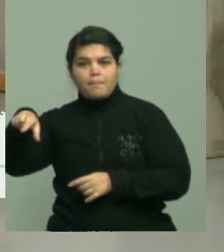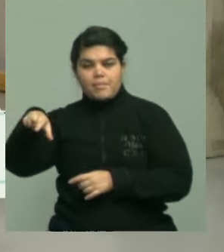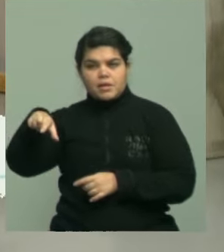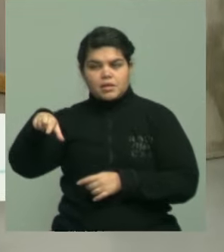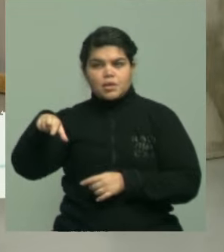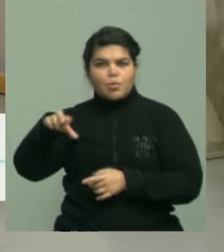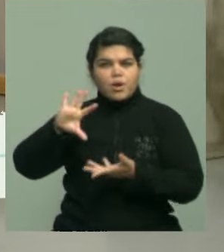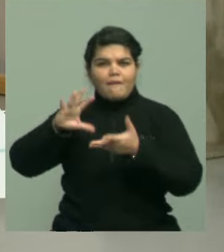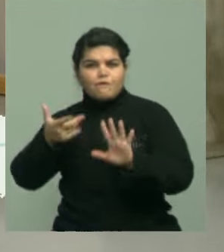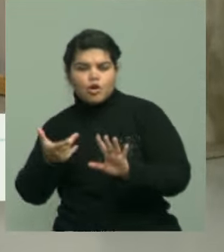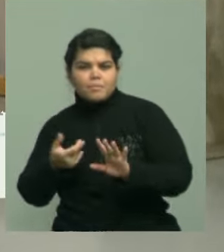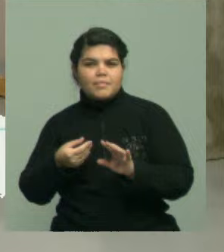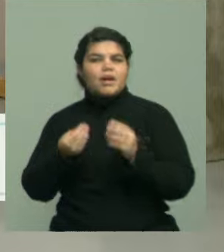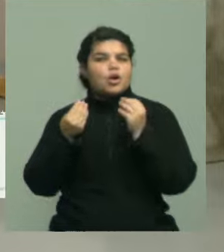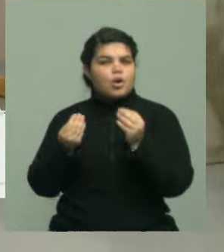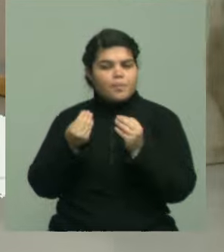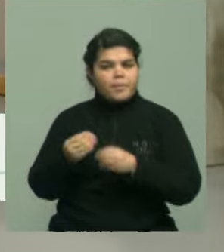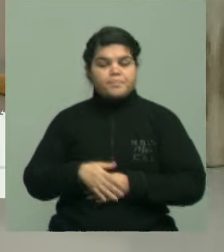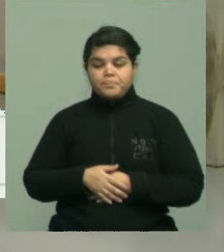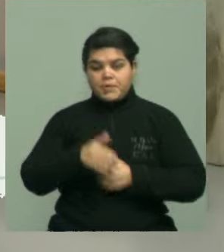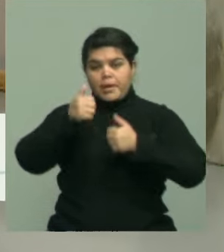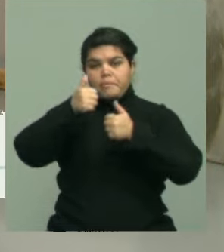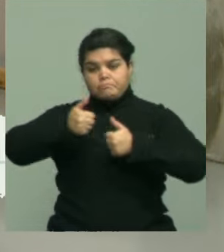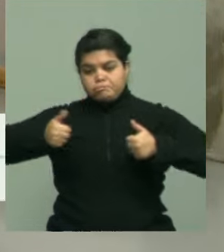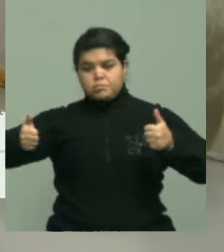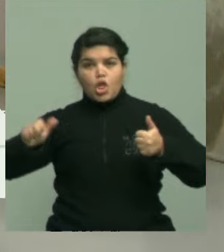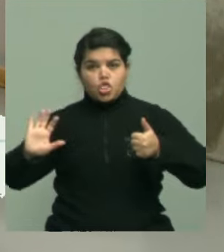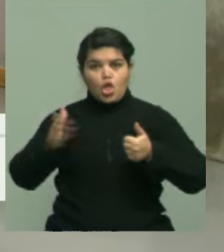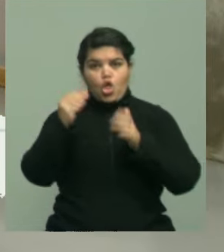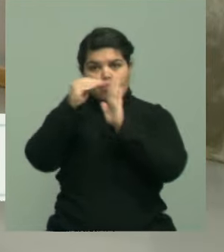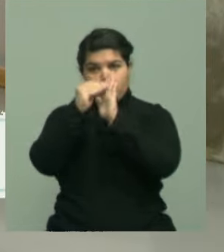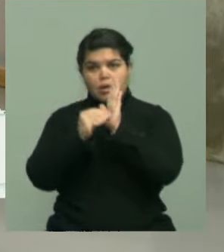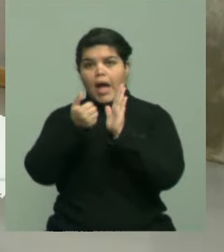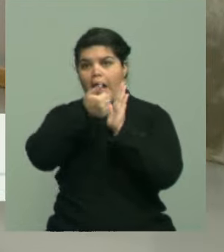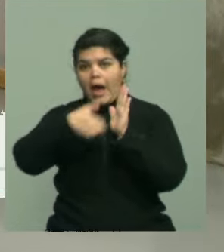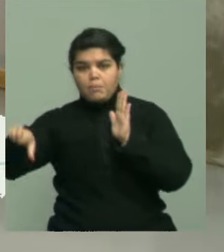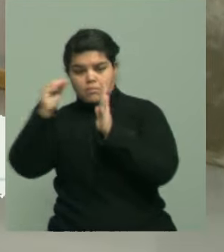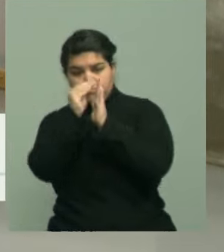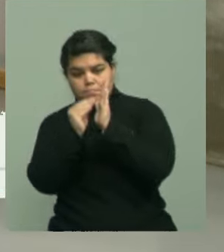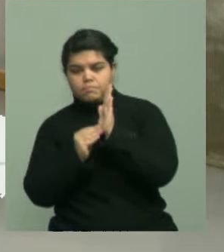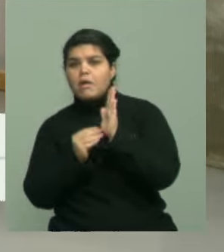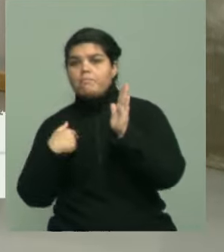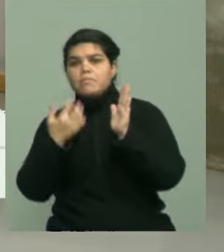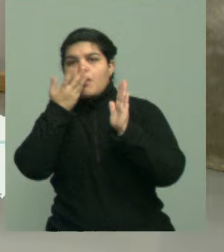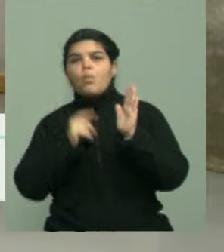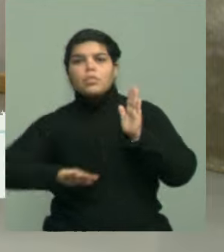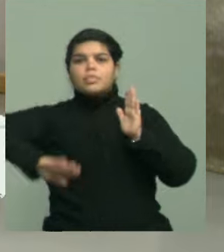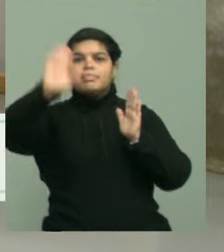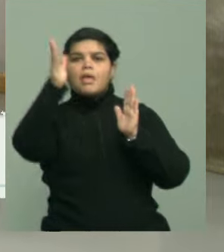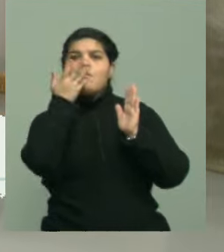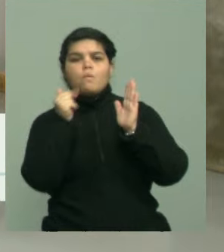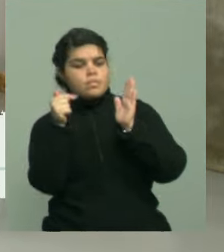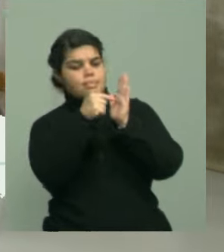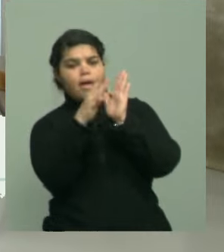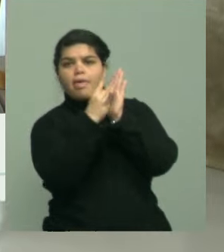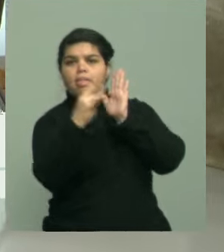macheo. Están todos los expositores, uh-huh, y un interesado dice, mira, a mí me gustaría charlar con X médico.